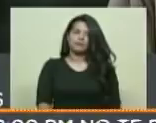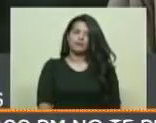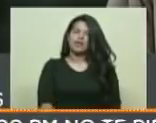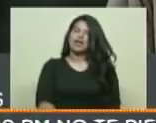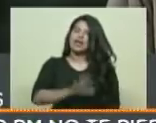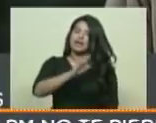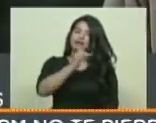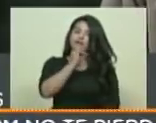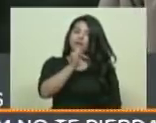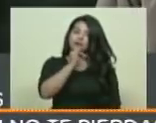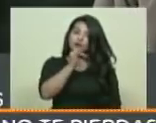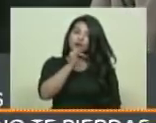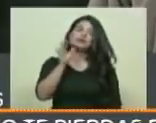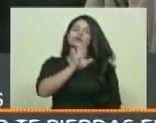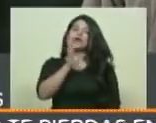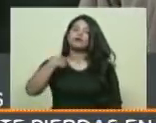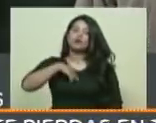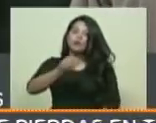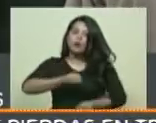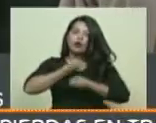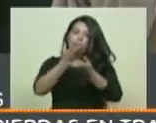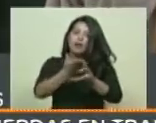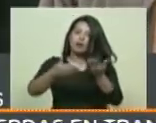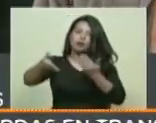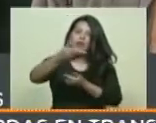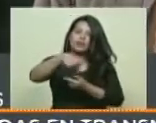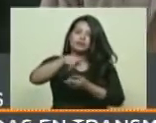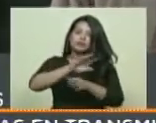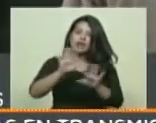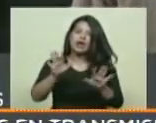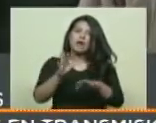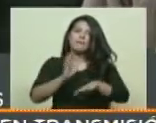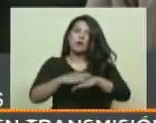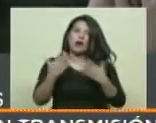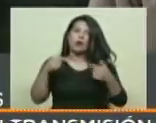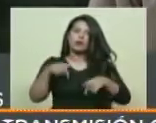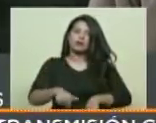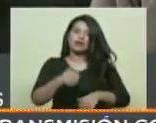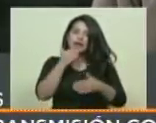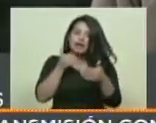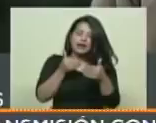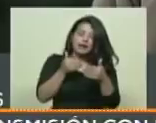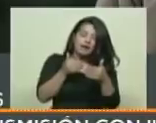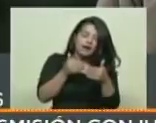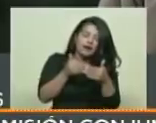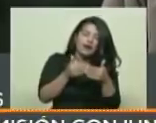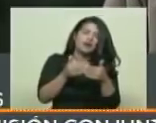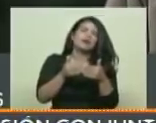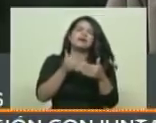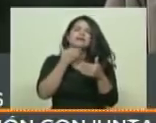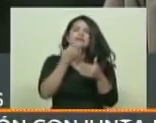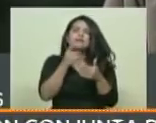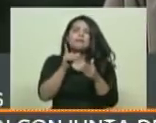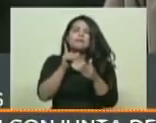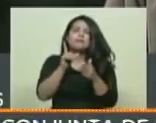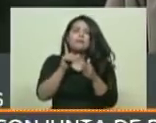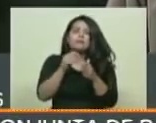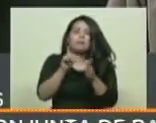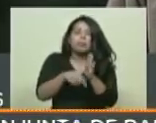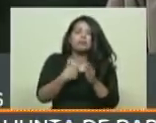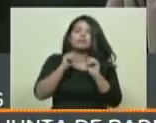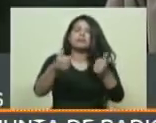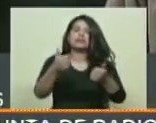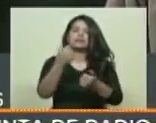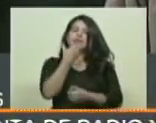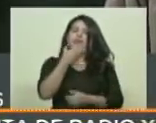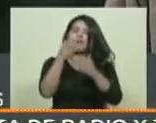una información que nosotros queríamos compartir en momentos en que nos acercamos, estamos ahora de la Navidad, que